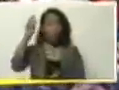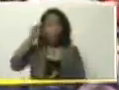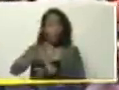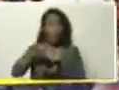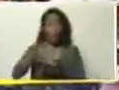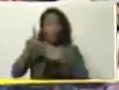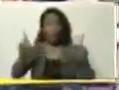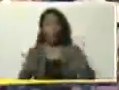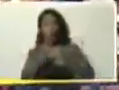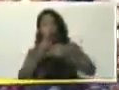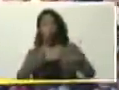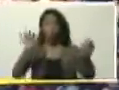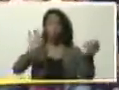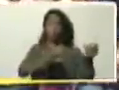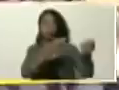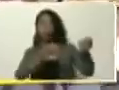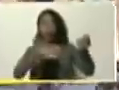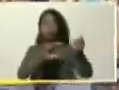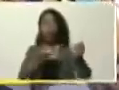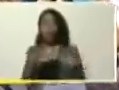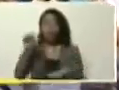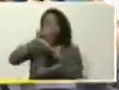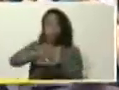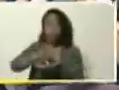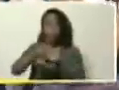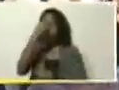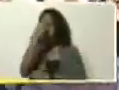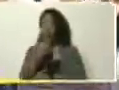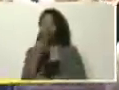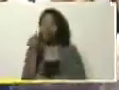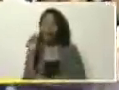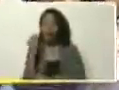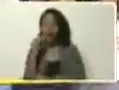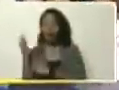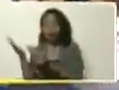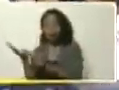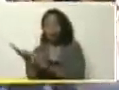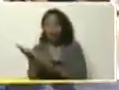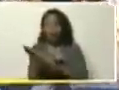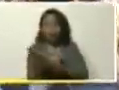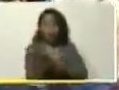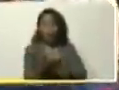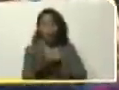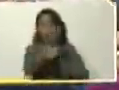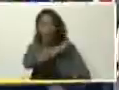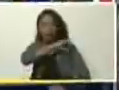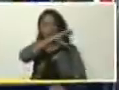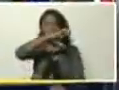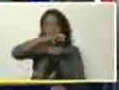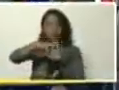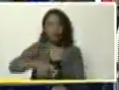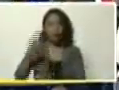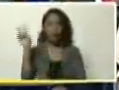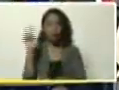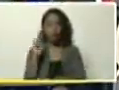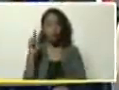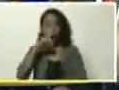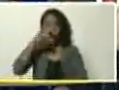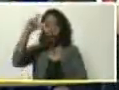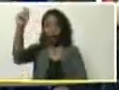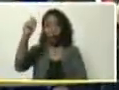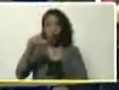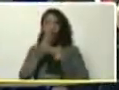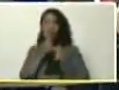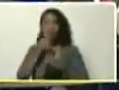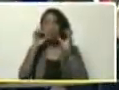Orquesta Sinfónica Núcleo Los Teques. Es el recibimiento al jefe de estado venezolano, Nicolás Maduro, quien